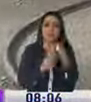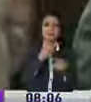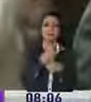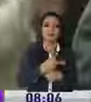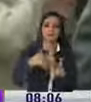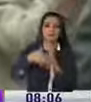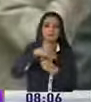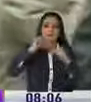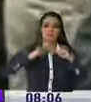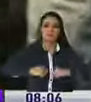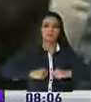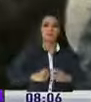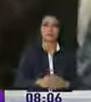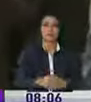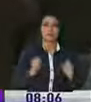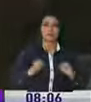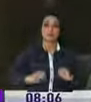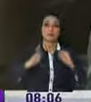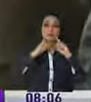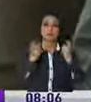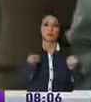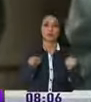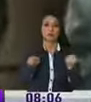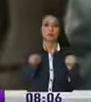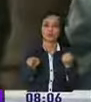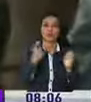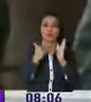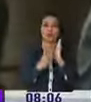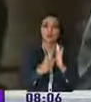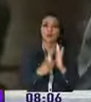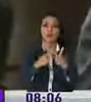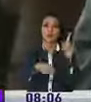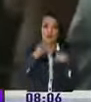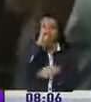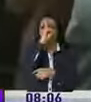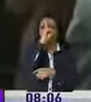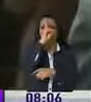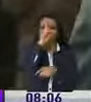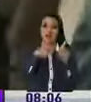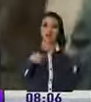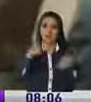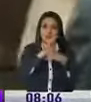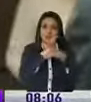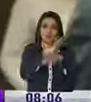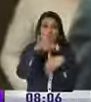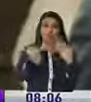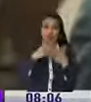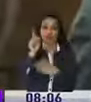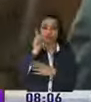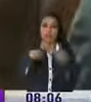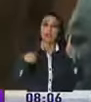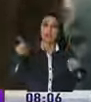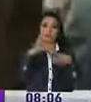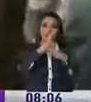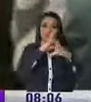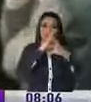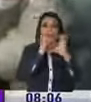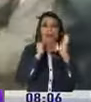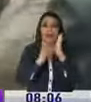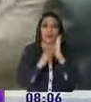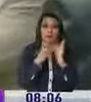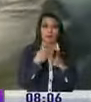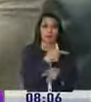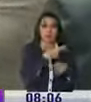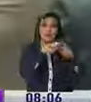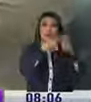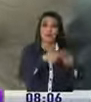ambiente. Vamos a poder controlar y evitar lo que hemos denominado aquella viveza criolla de algunos, no de todos, señores transportistas, que previo a pasar